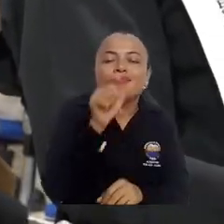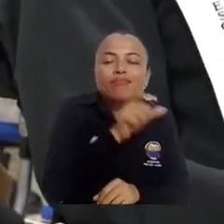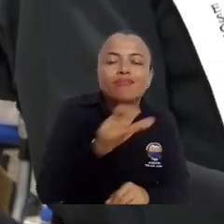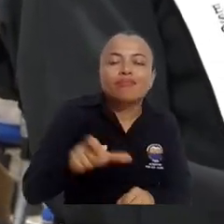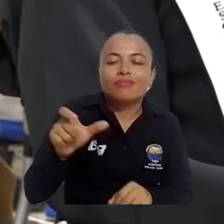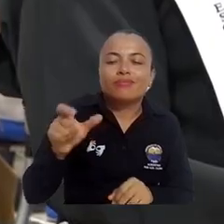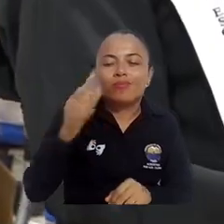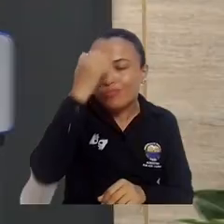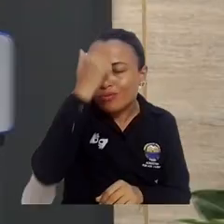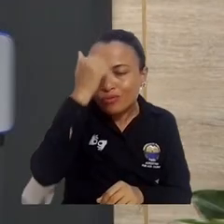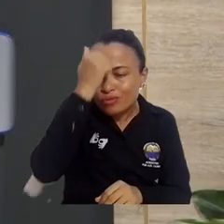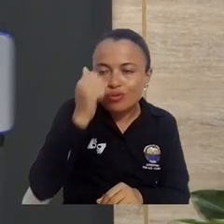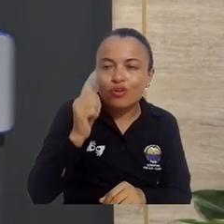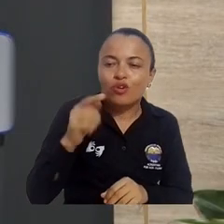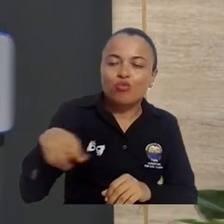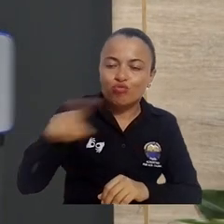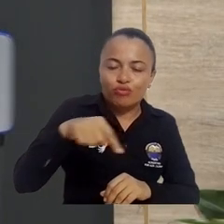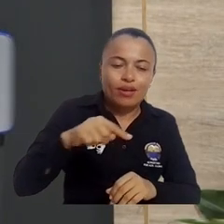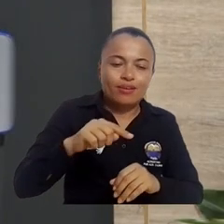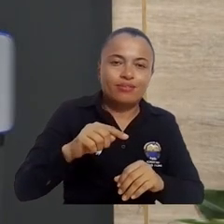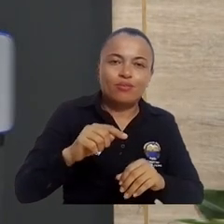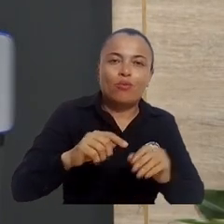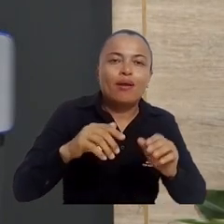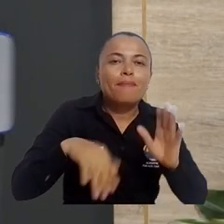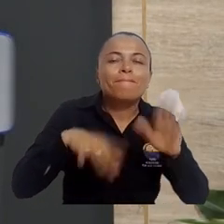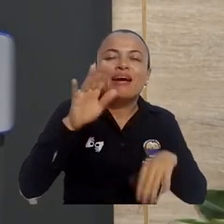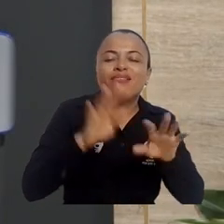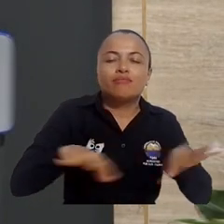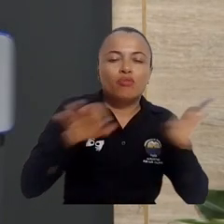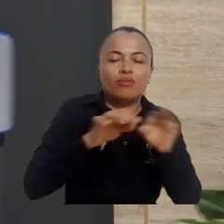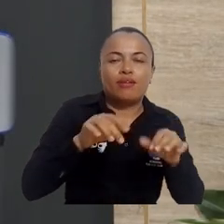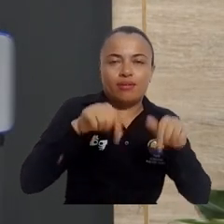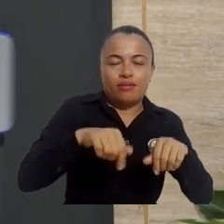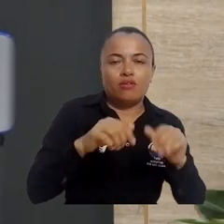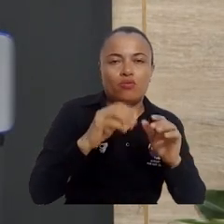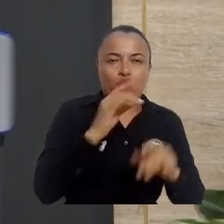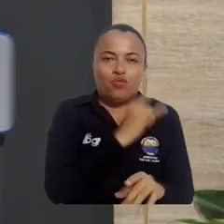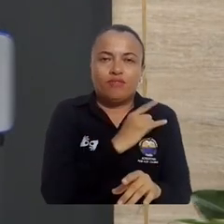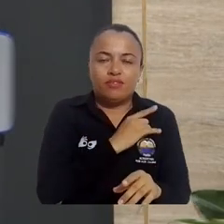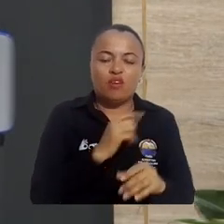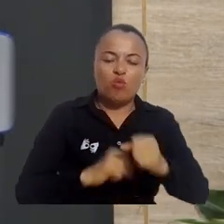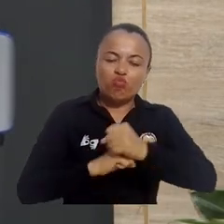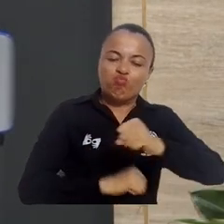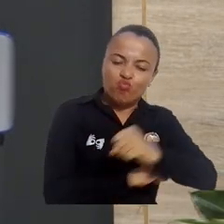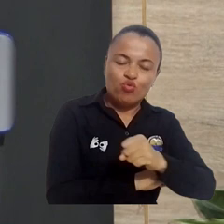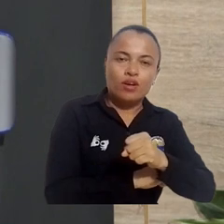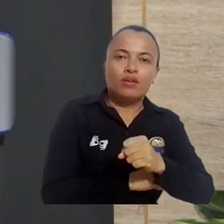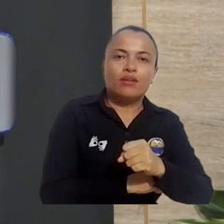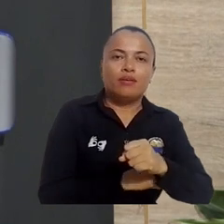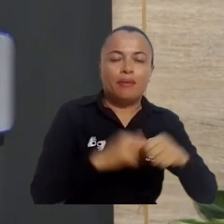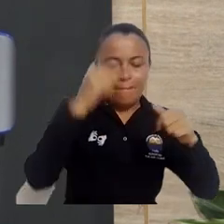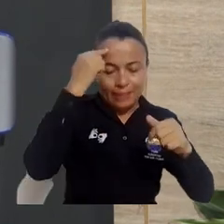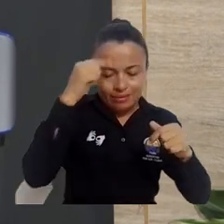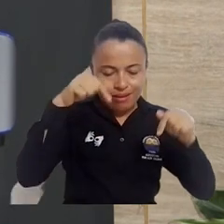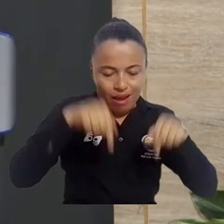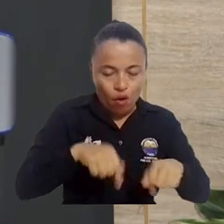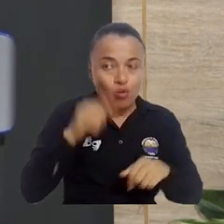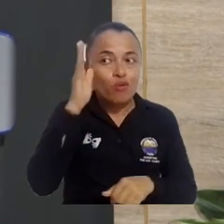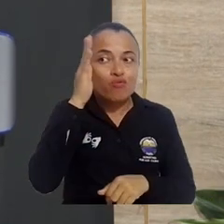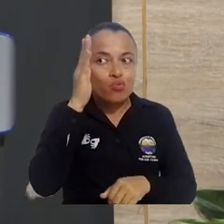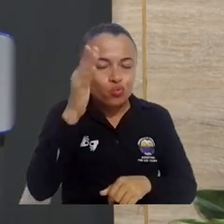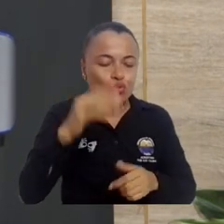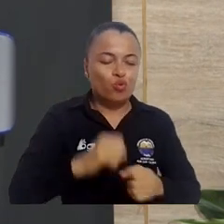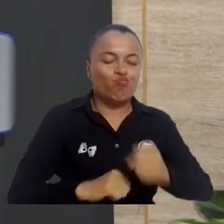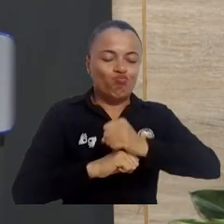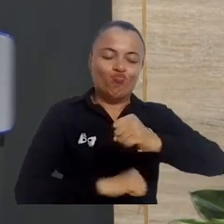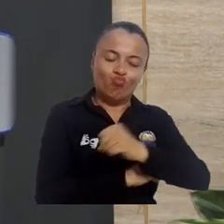universidad son ustedes, nuestro anclaje fuerte con el pasado, que sentará las bases de lo que es el futuro de esta universidad. No ya para